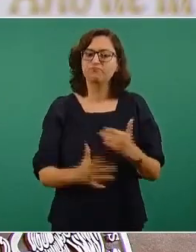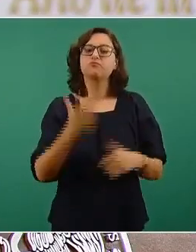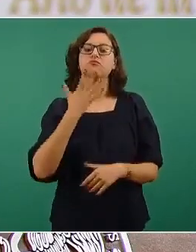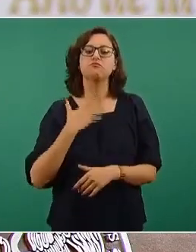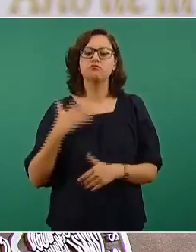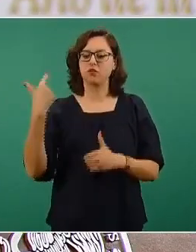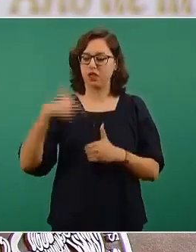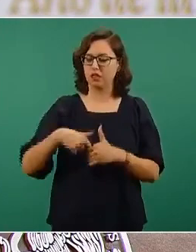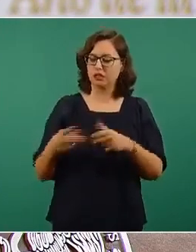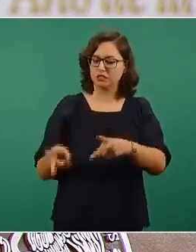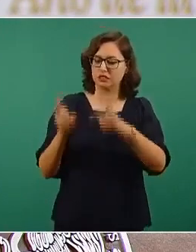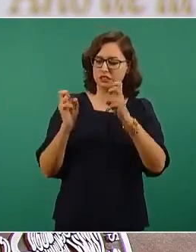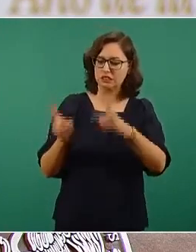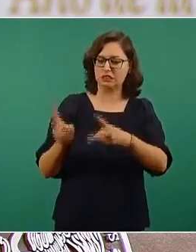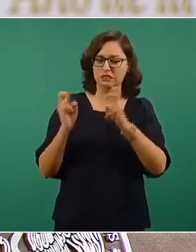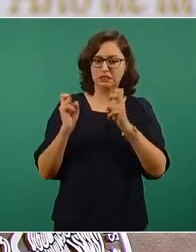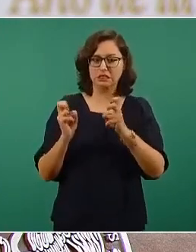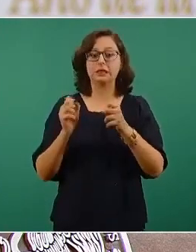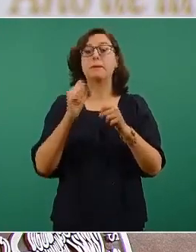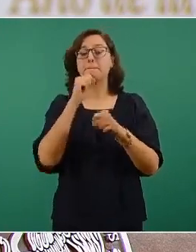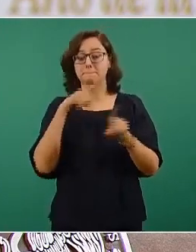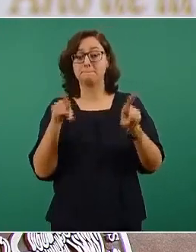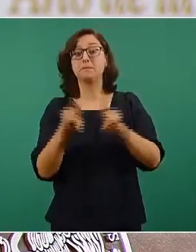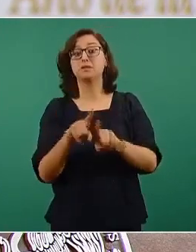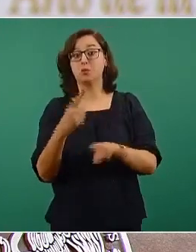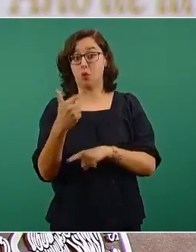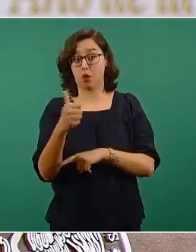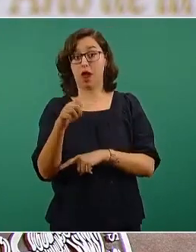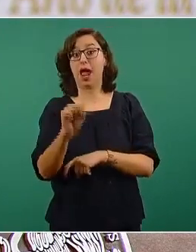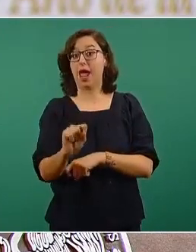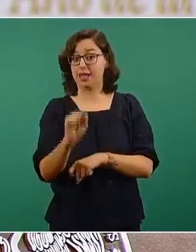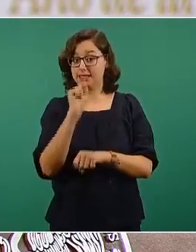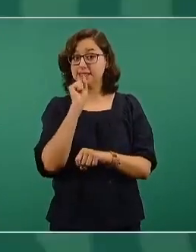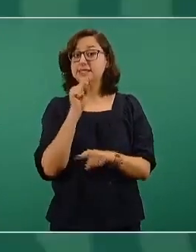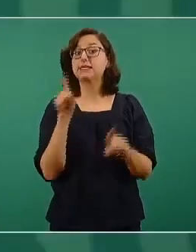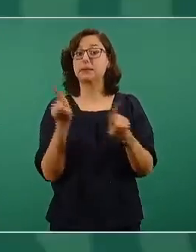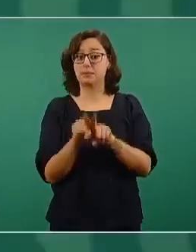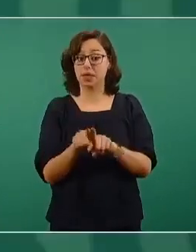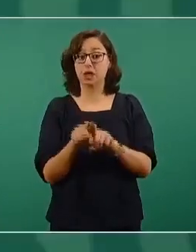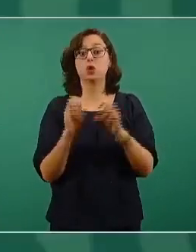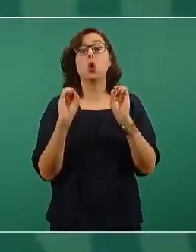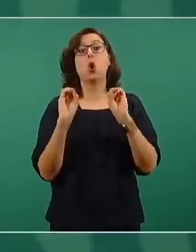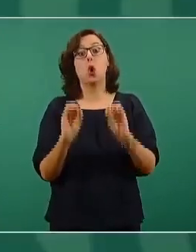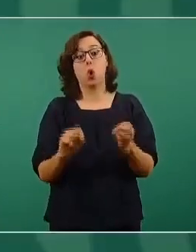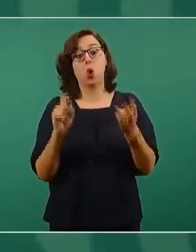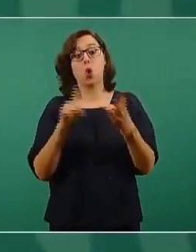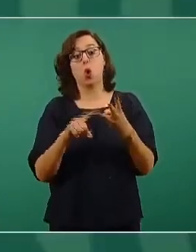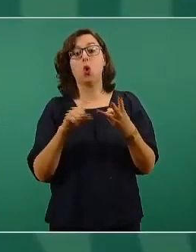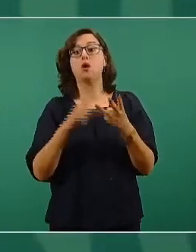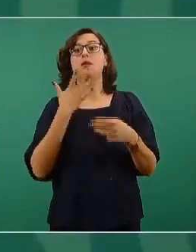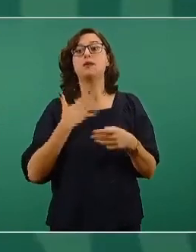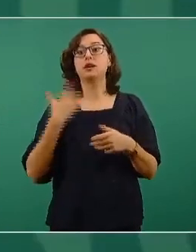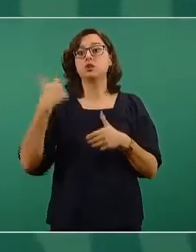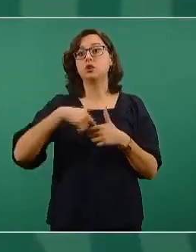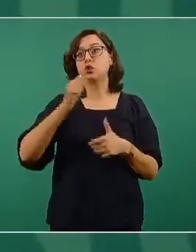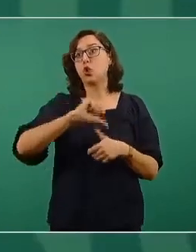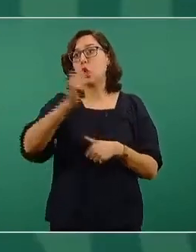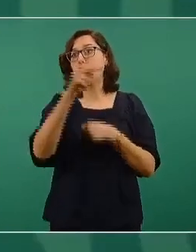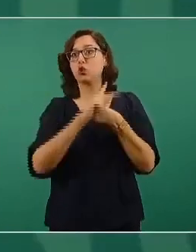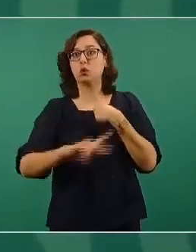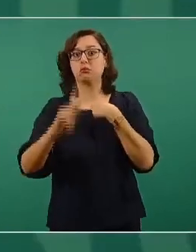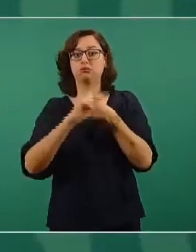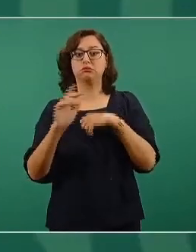huachicol, este en el gas también, el contrabando. Y lo que